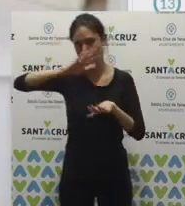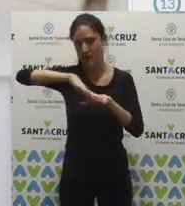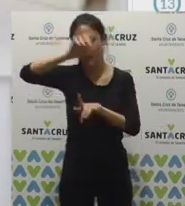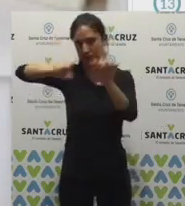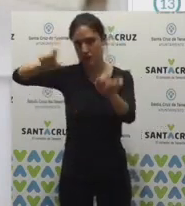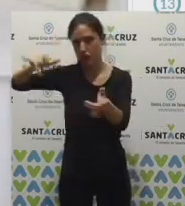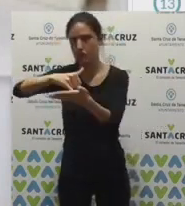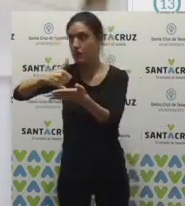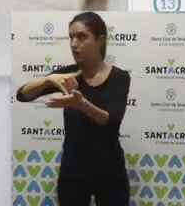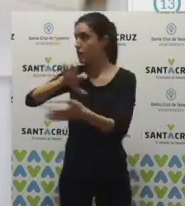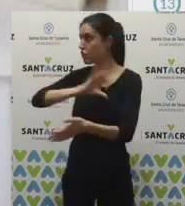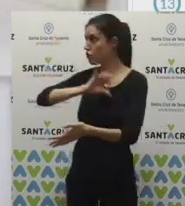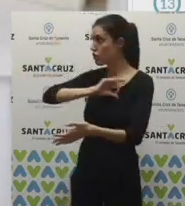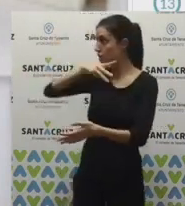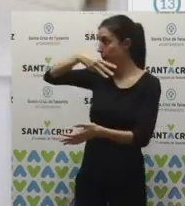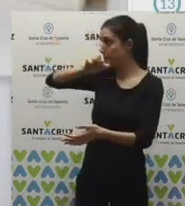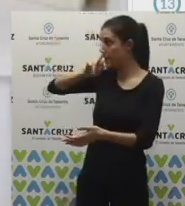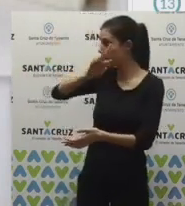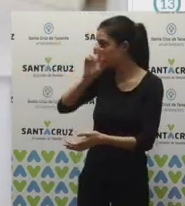marta e